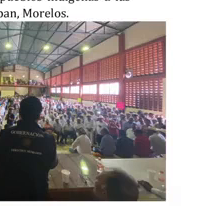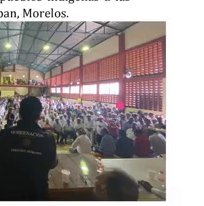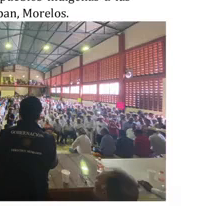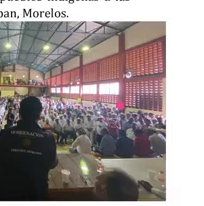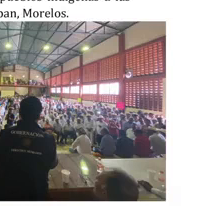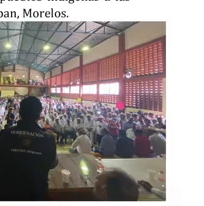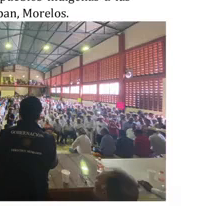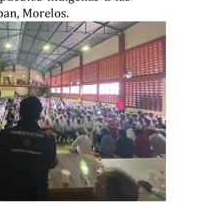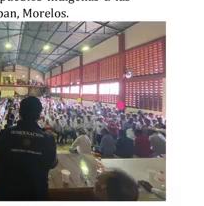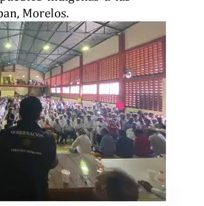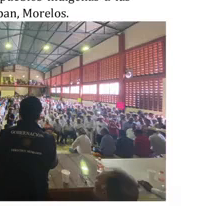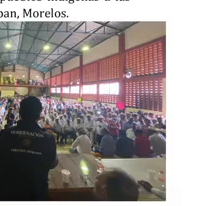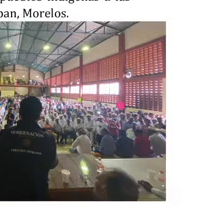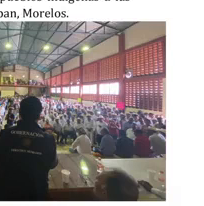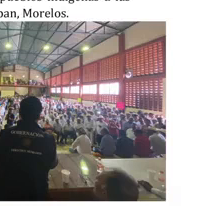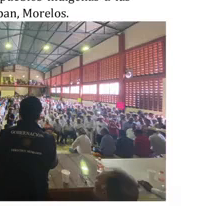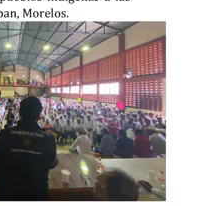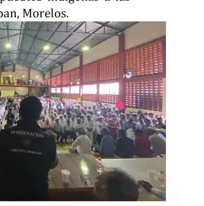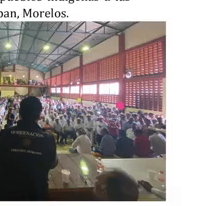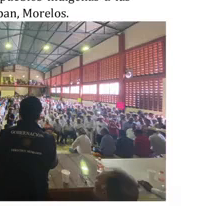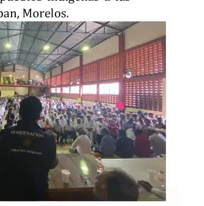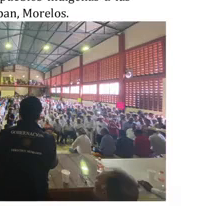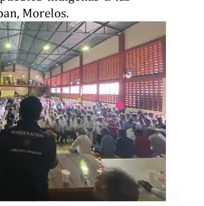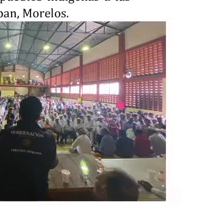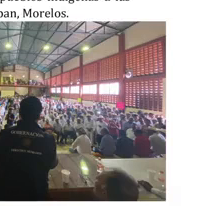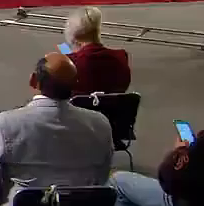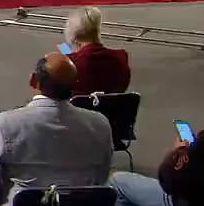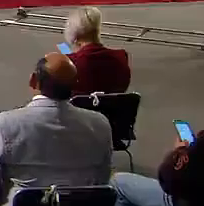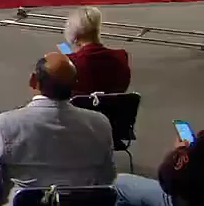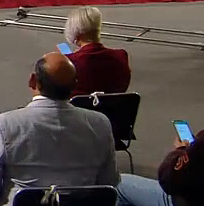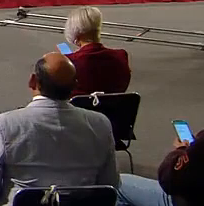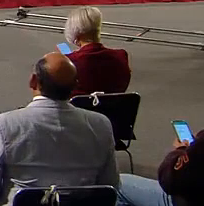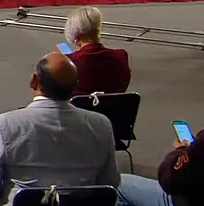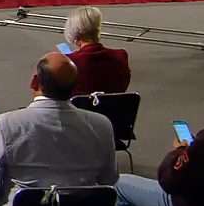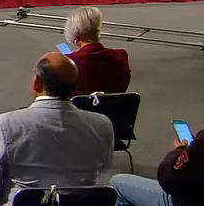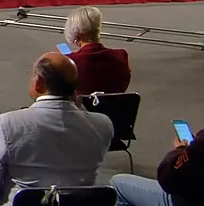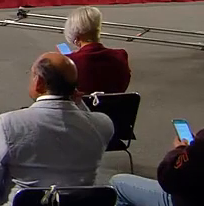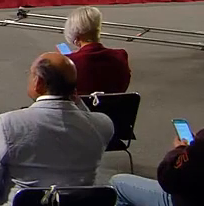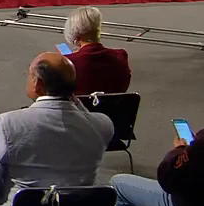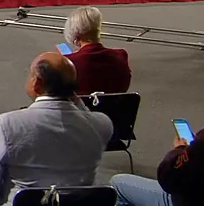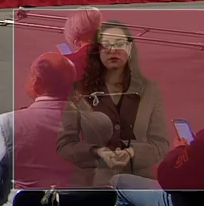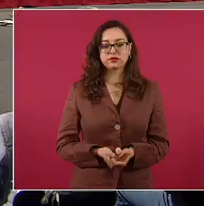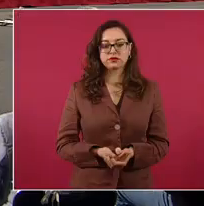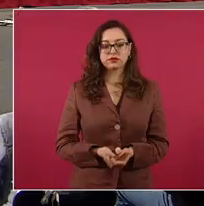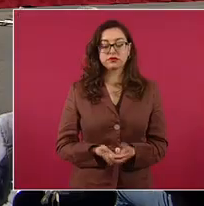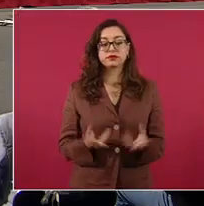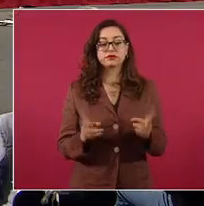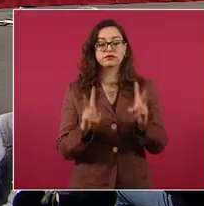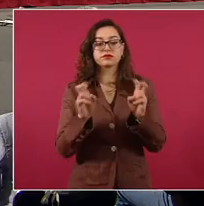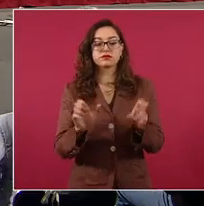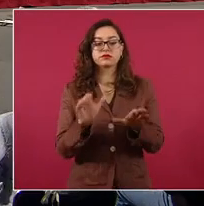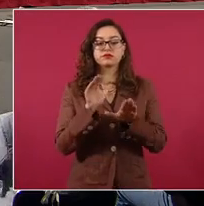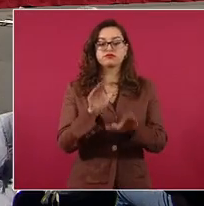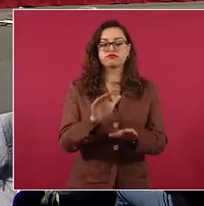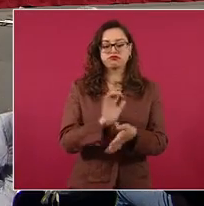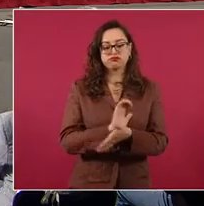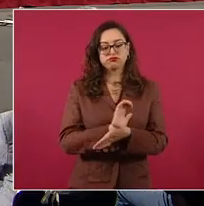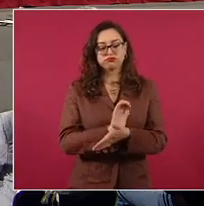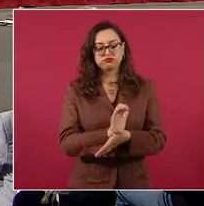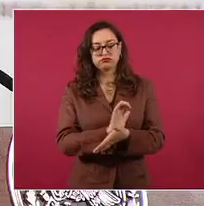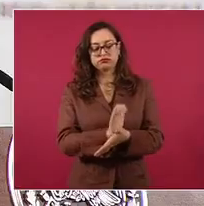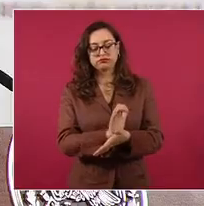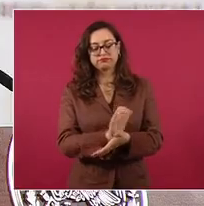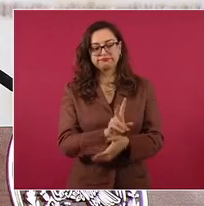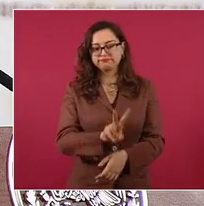las organizaciones de la nación triqui. En materia de discriminación, destacar, y eso nos da mucho orgullo, que